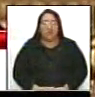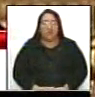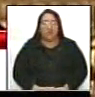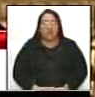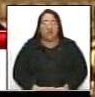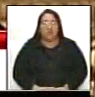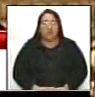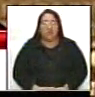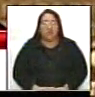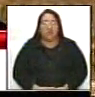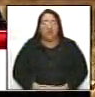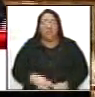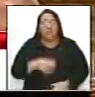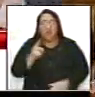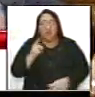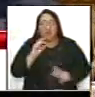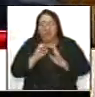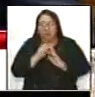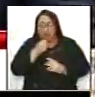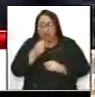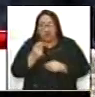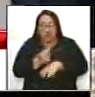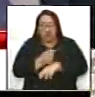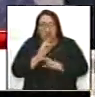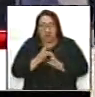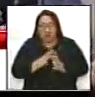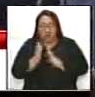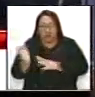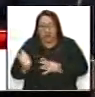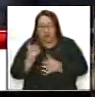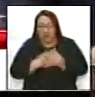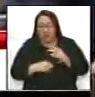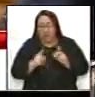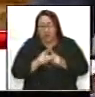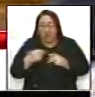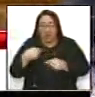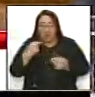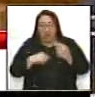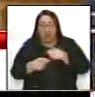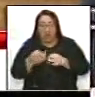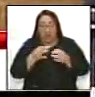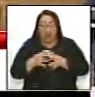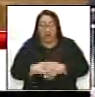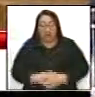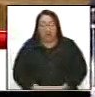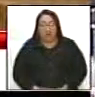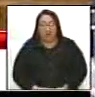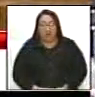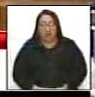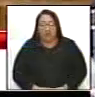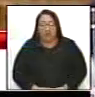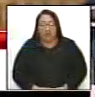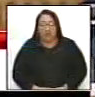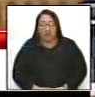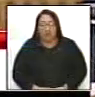Sí, una noticia muy rápido, que también tendrían que venirnos a explicar acá los ministros, señor,